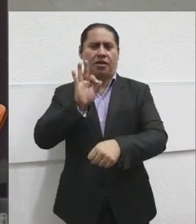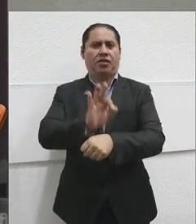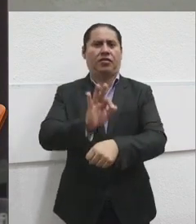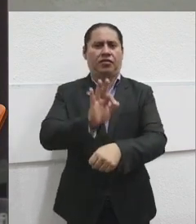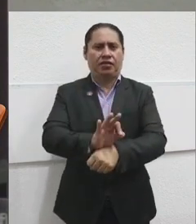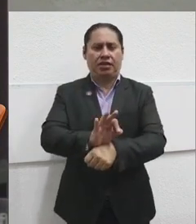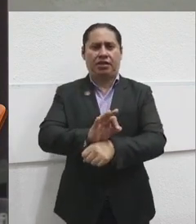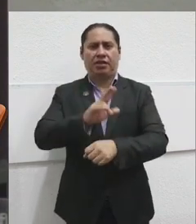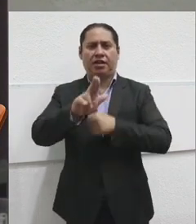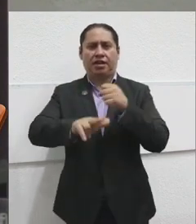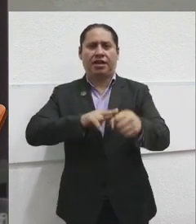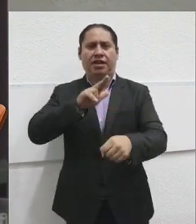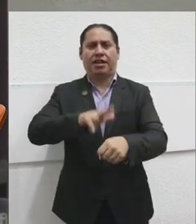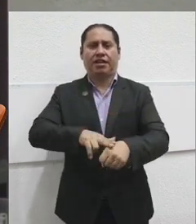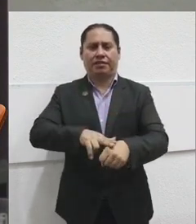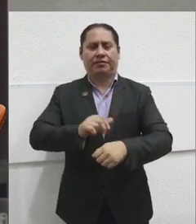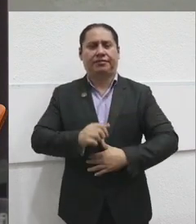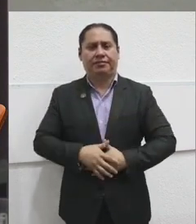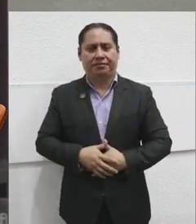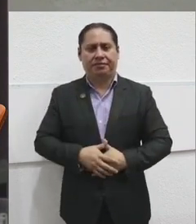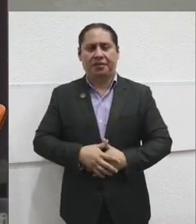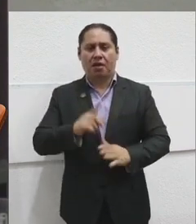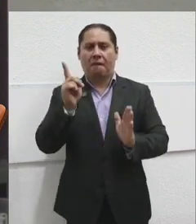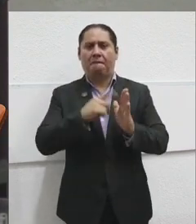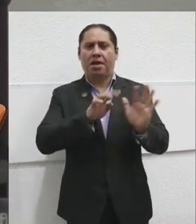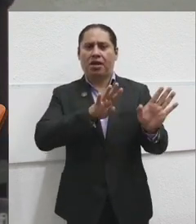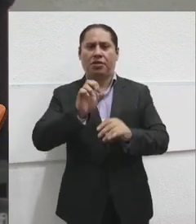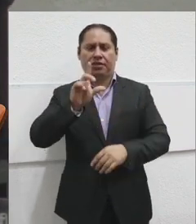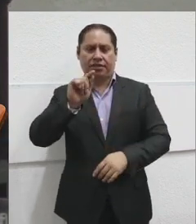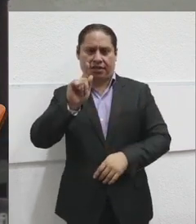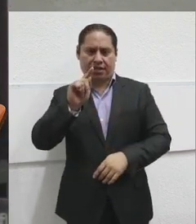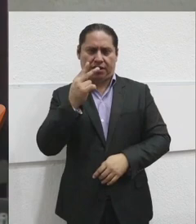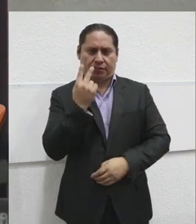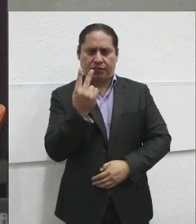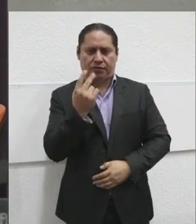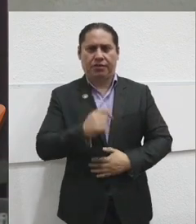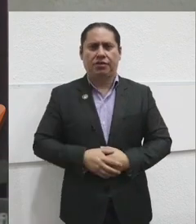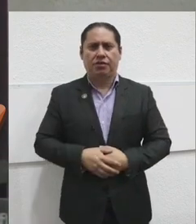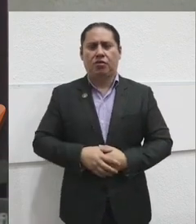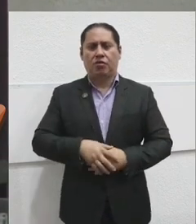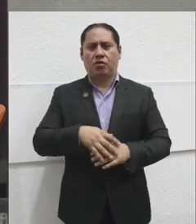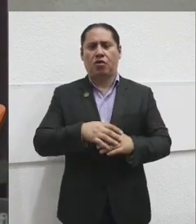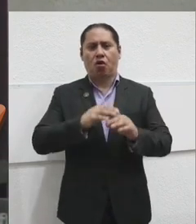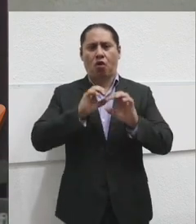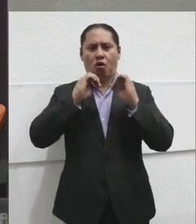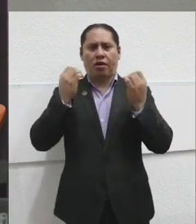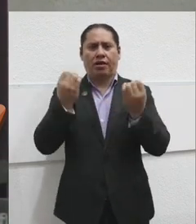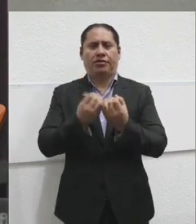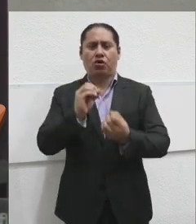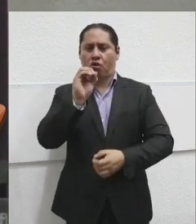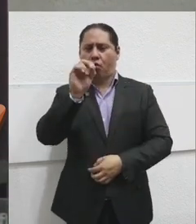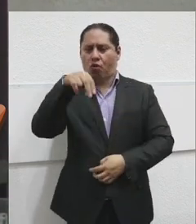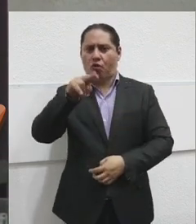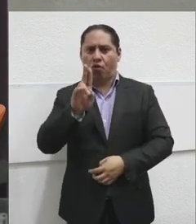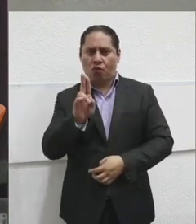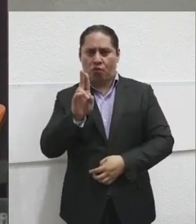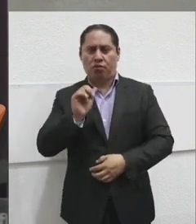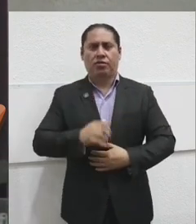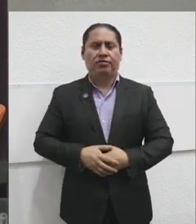de la Naturaleza. Desde 1972, la Organización de las Naciones Unidas